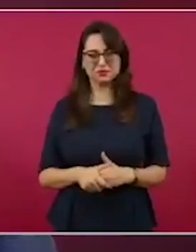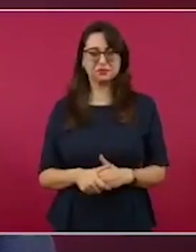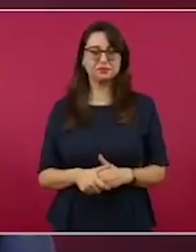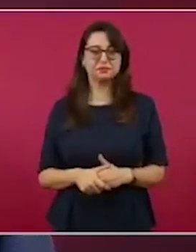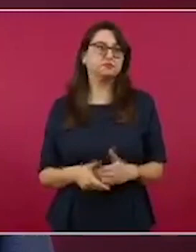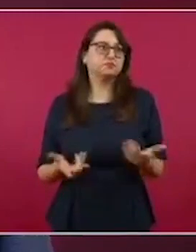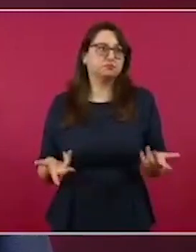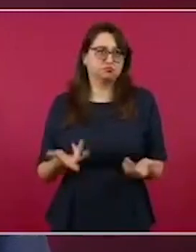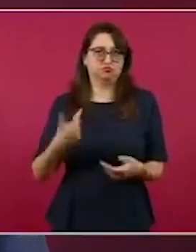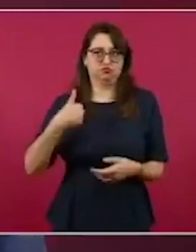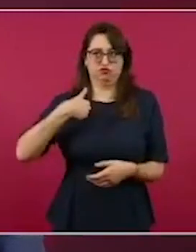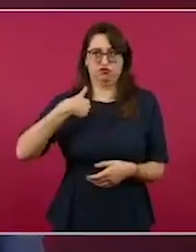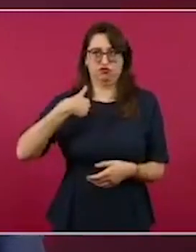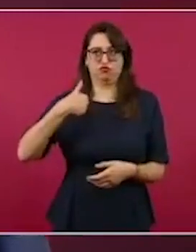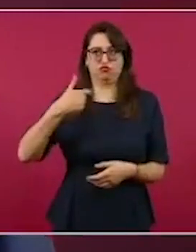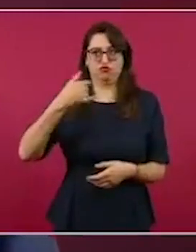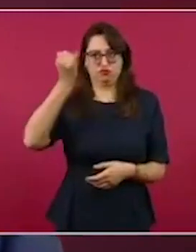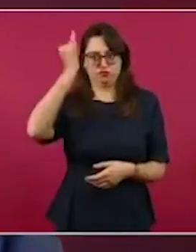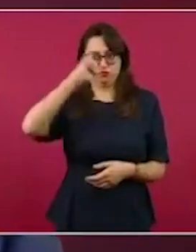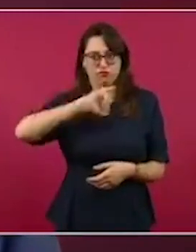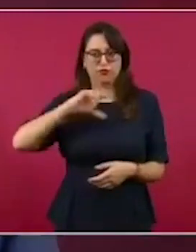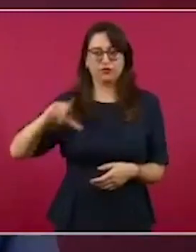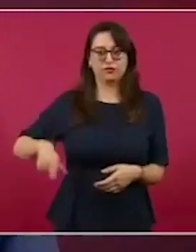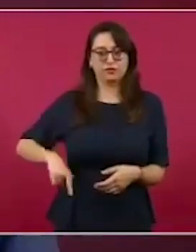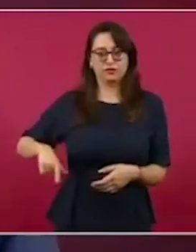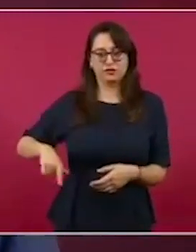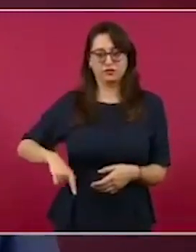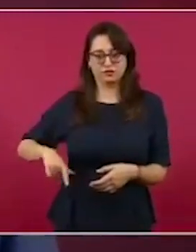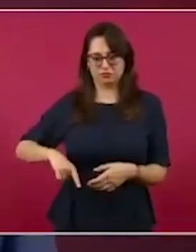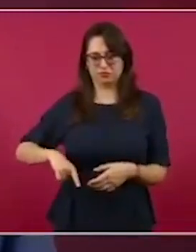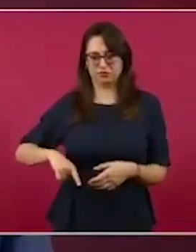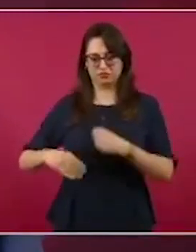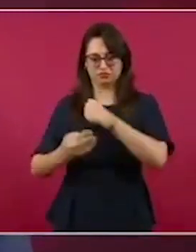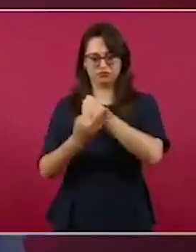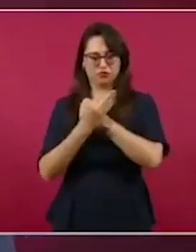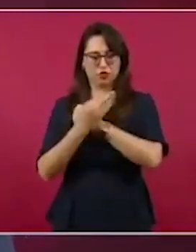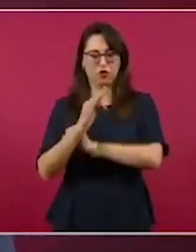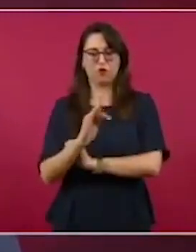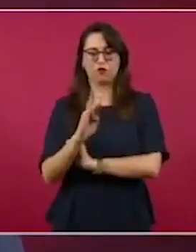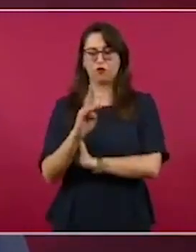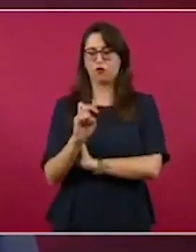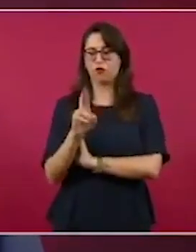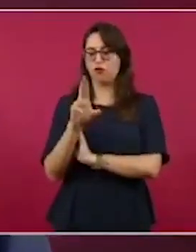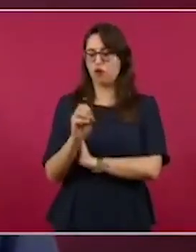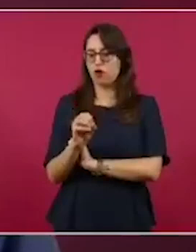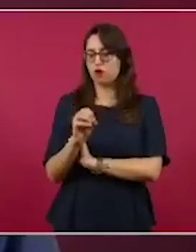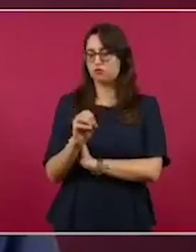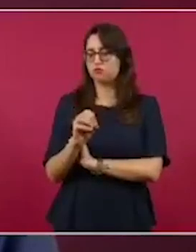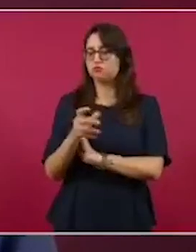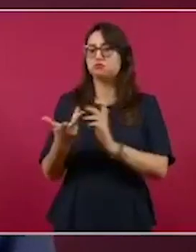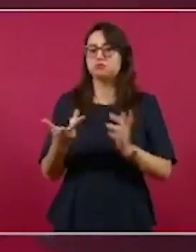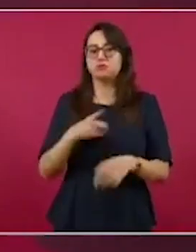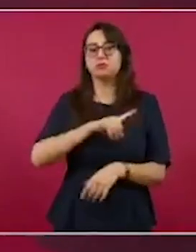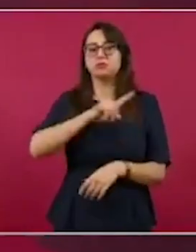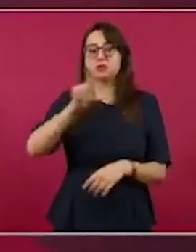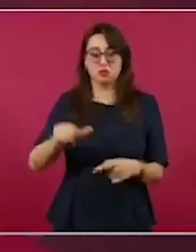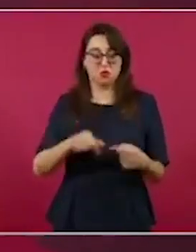enfrentado. Se amacollaron el PRI, el PAN,